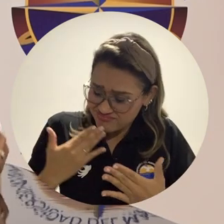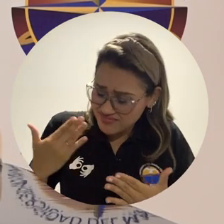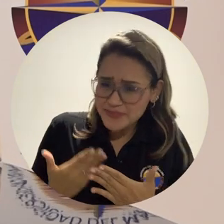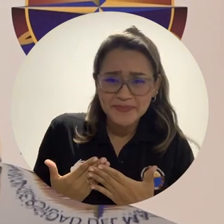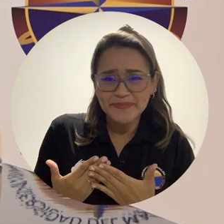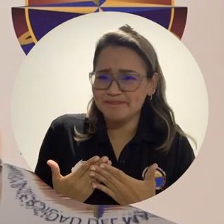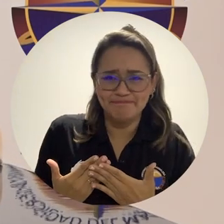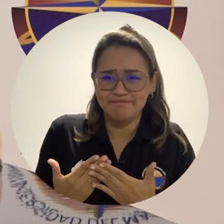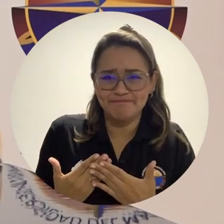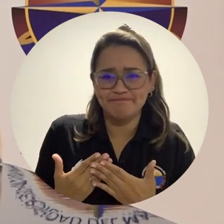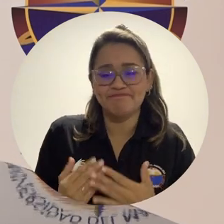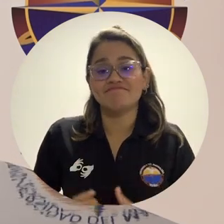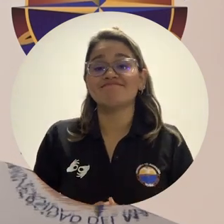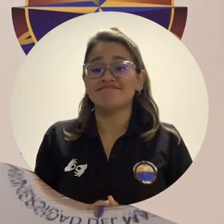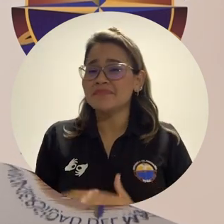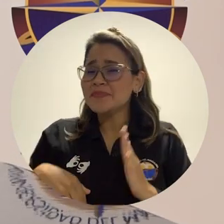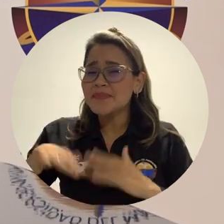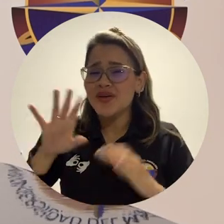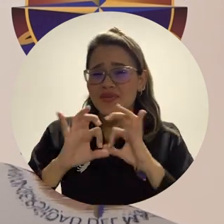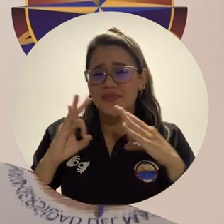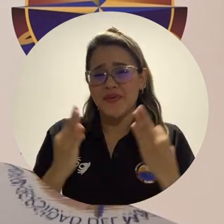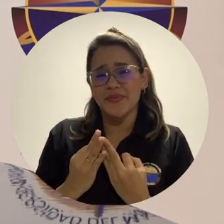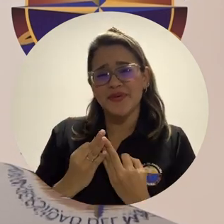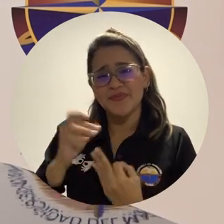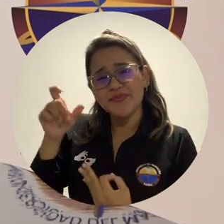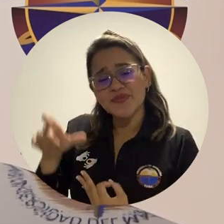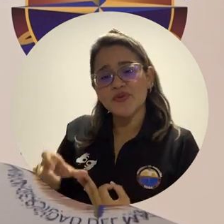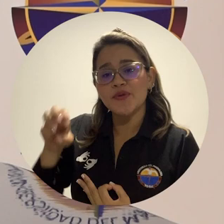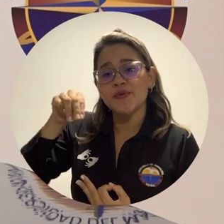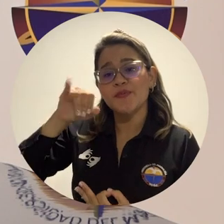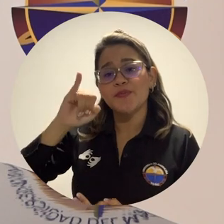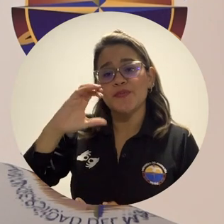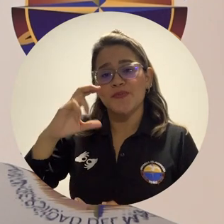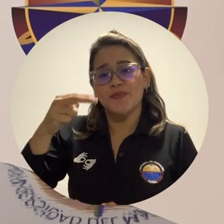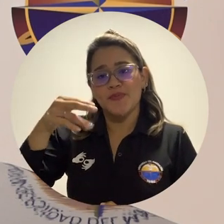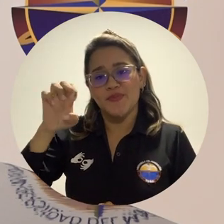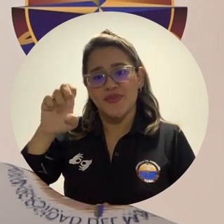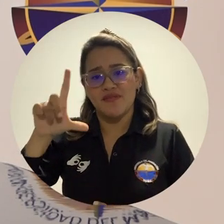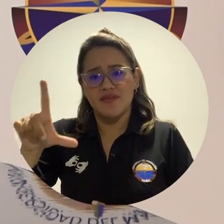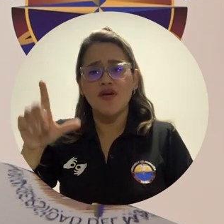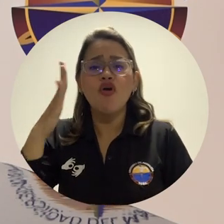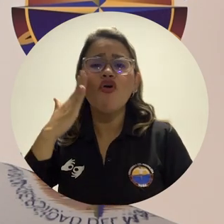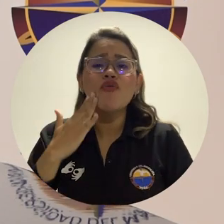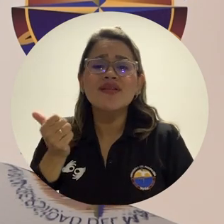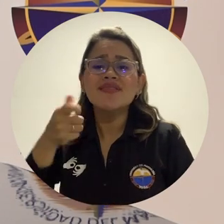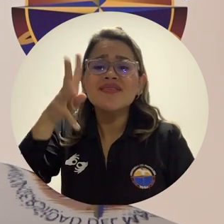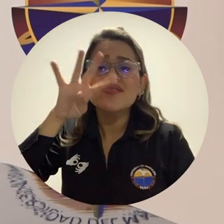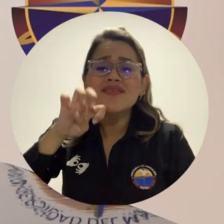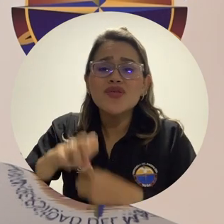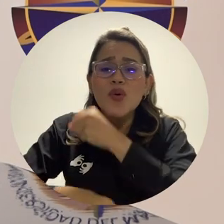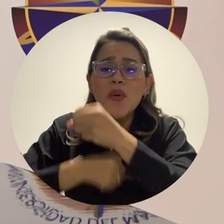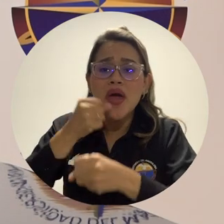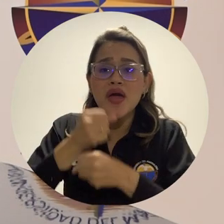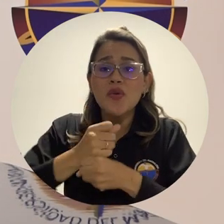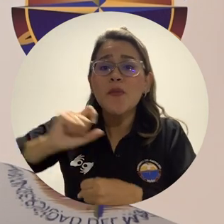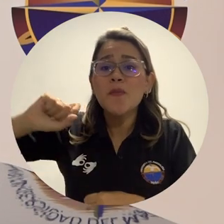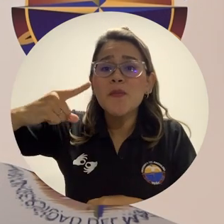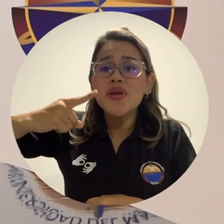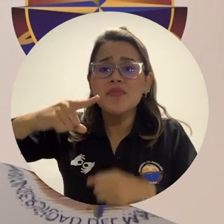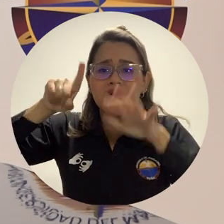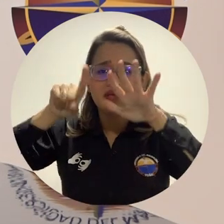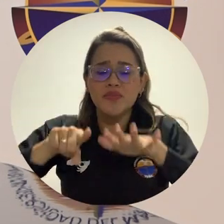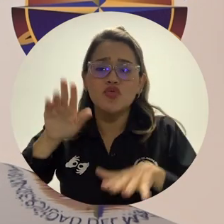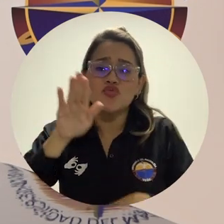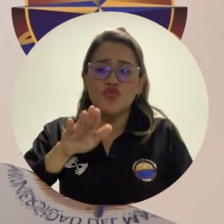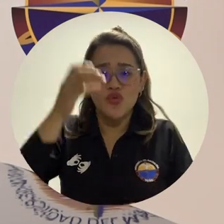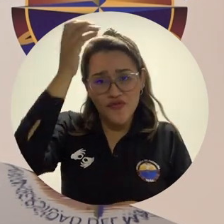para la familia de Michael Dubán Ayala Agudelo, un joven de 19 años, estudiante de primer semestre de nuestro programa